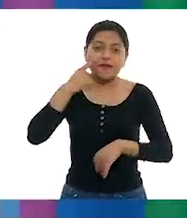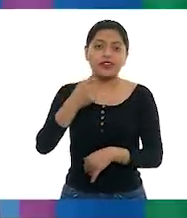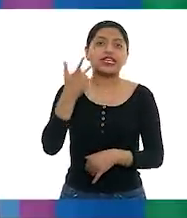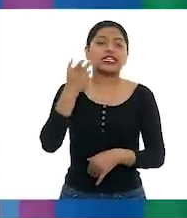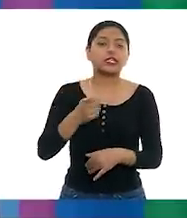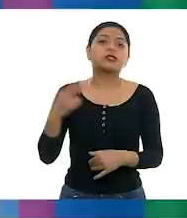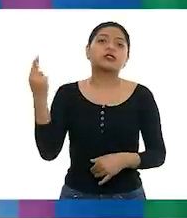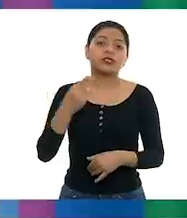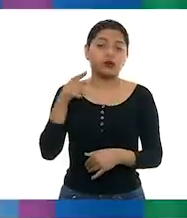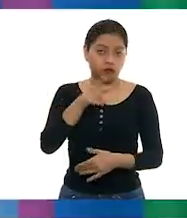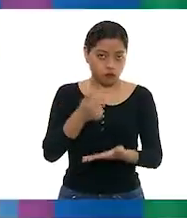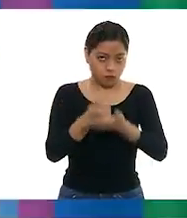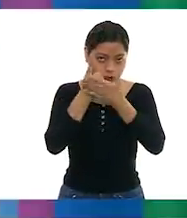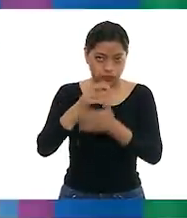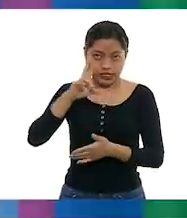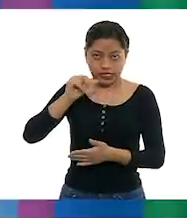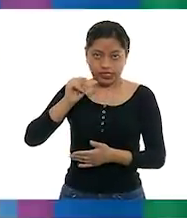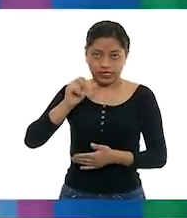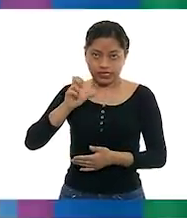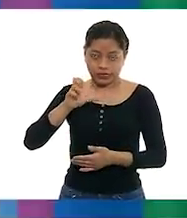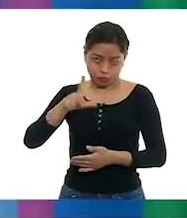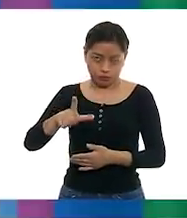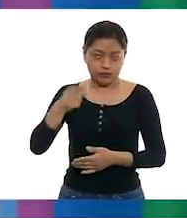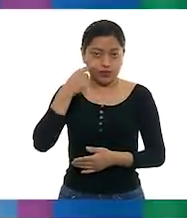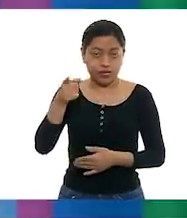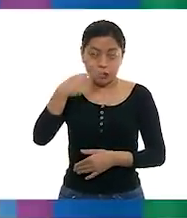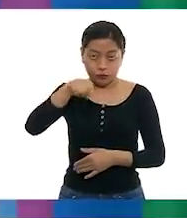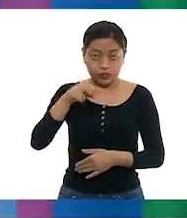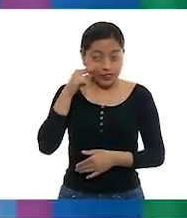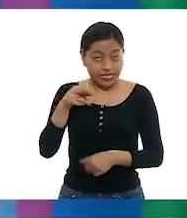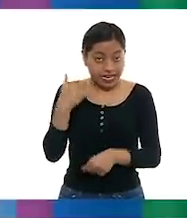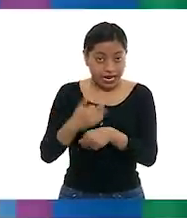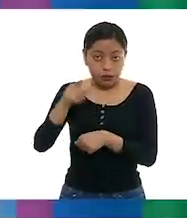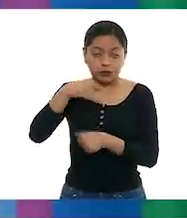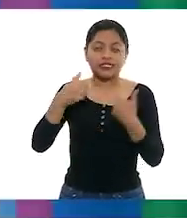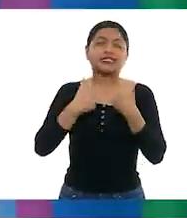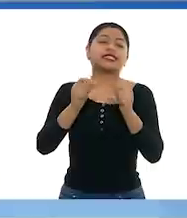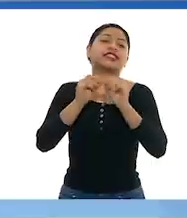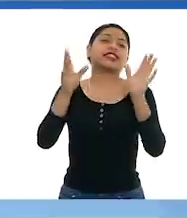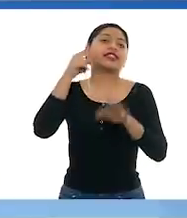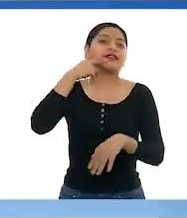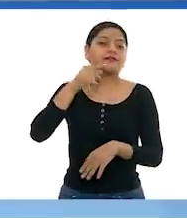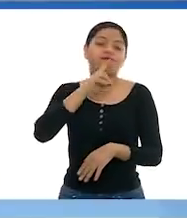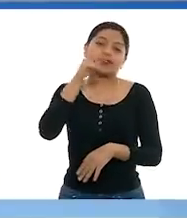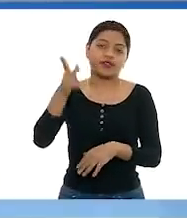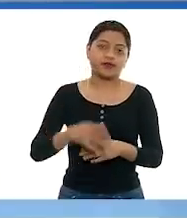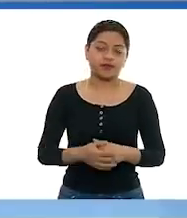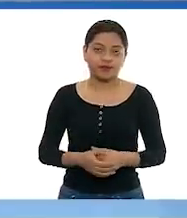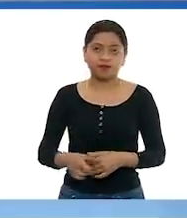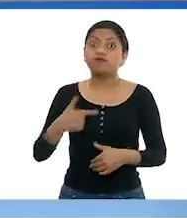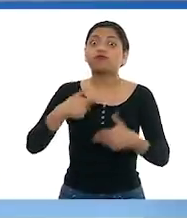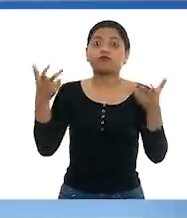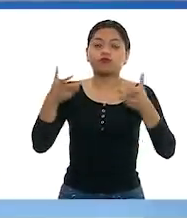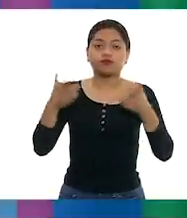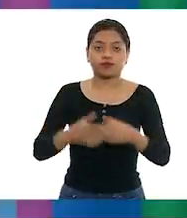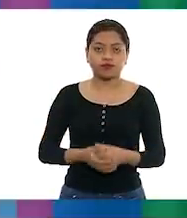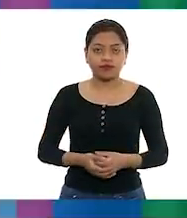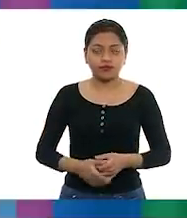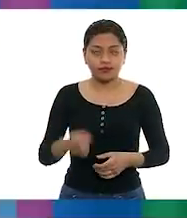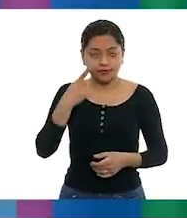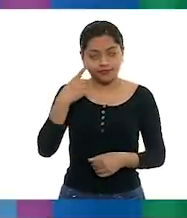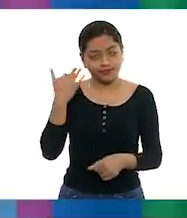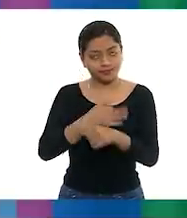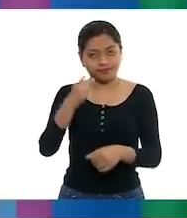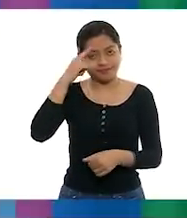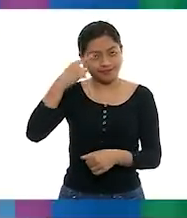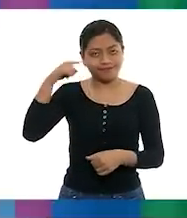eso necesito tu ayuda, Raulito. De esta manera entenderás mejor el efecto invernadero. Claro, maestra. ¿Qué tengo que hacer? Es algo